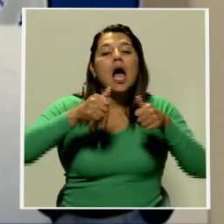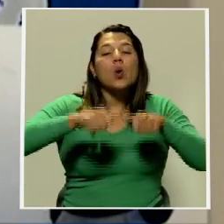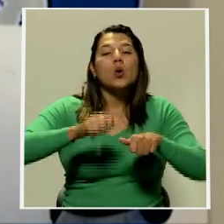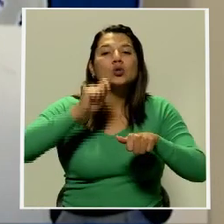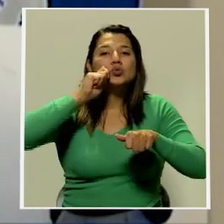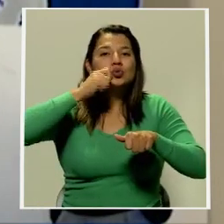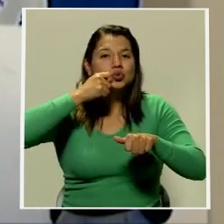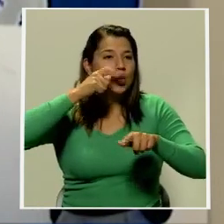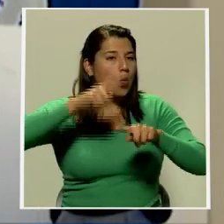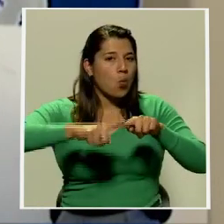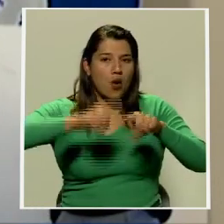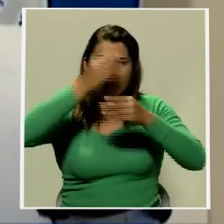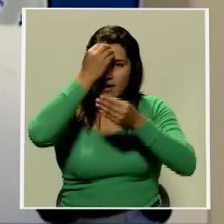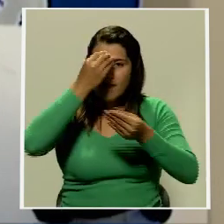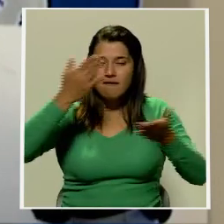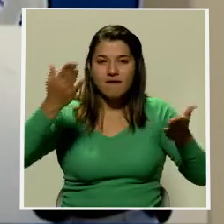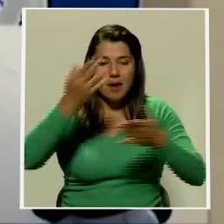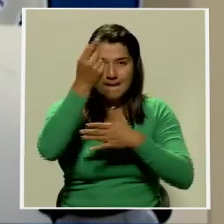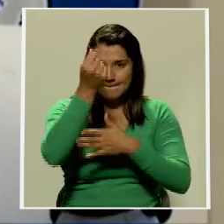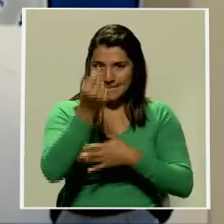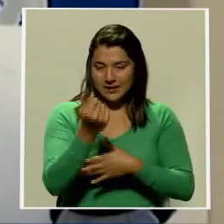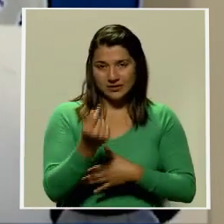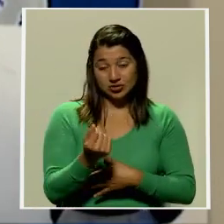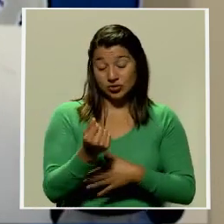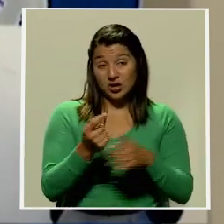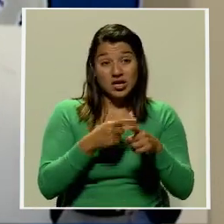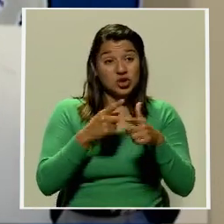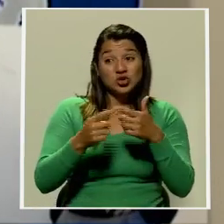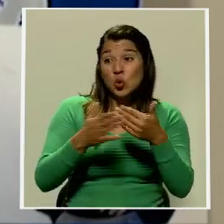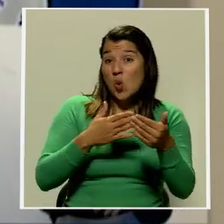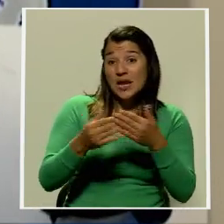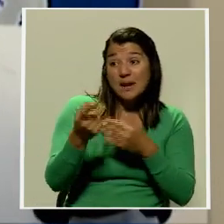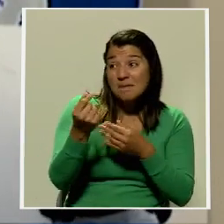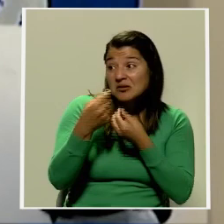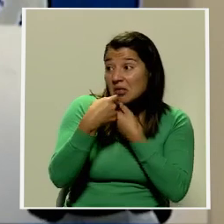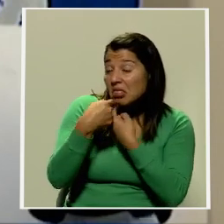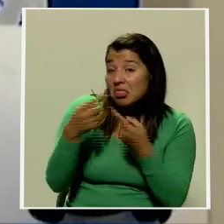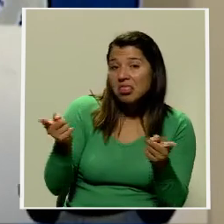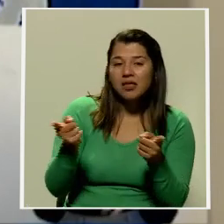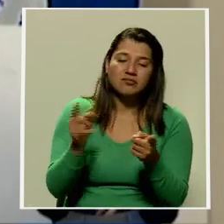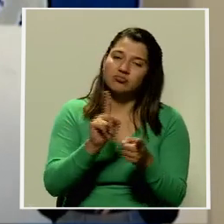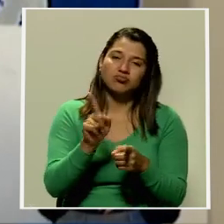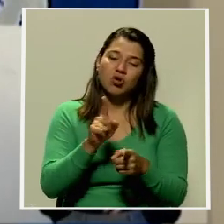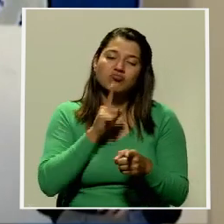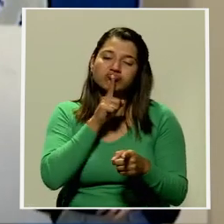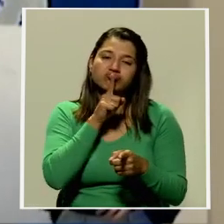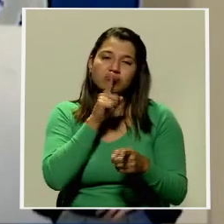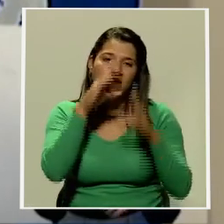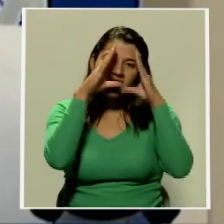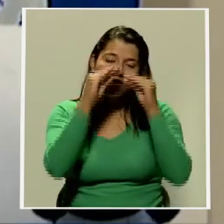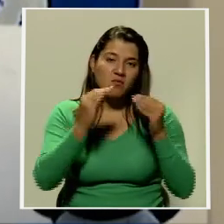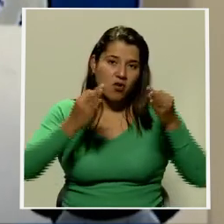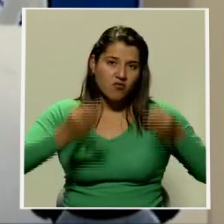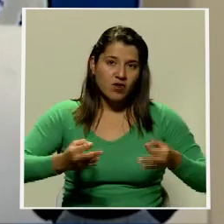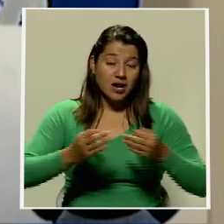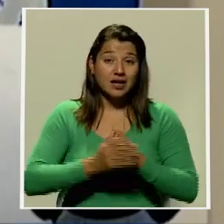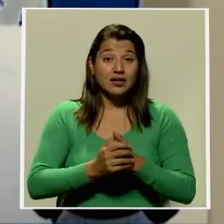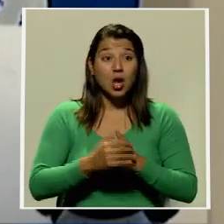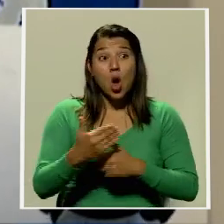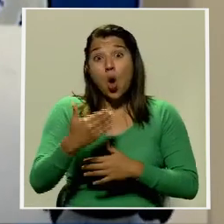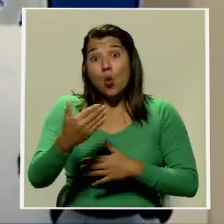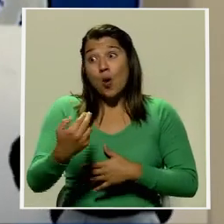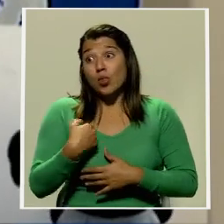conjetura, cualquiera que surja a este momento. Nosotros, en el momento que podamos liberarnos de esa